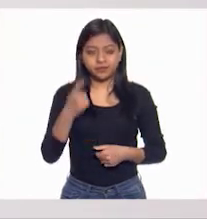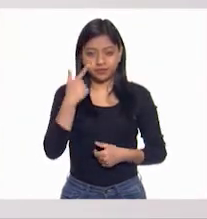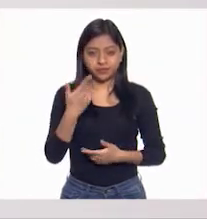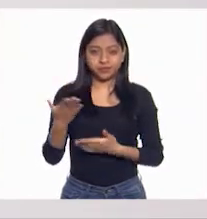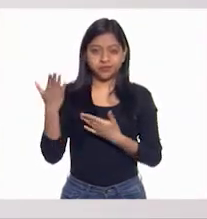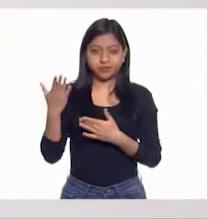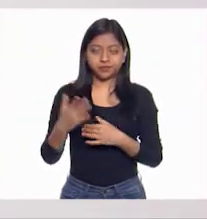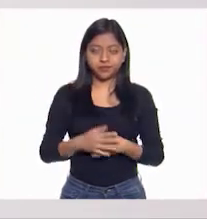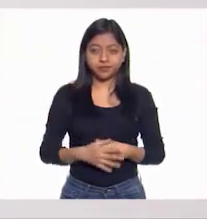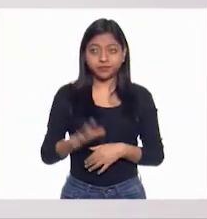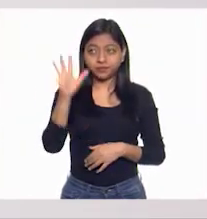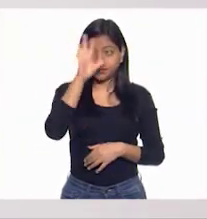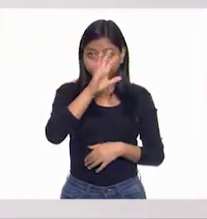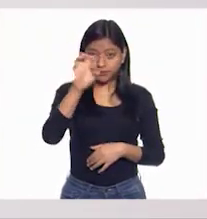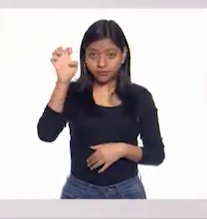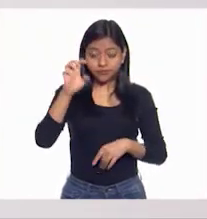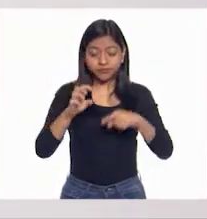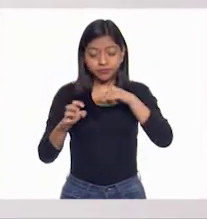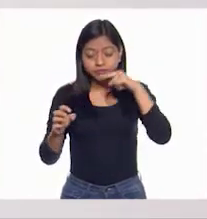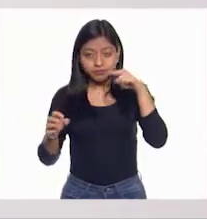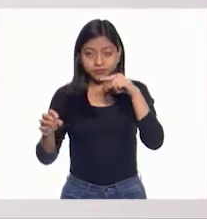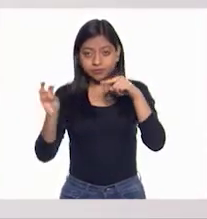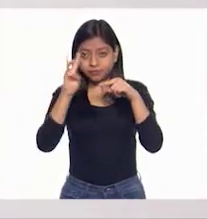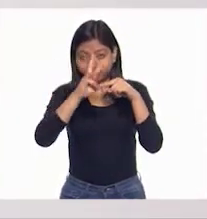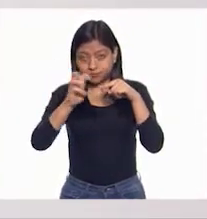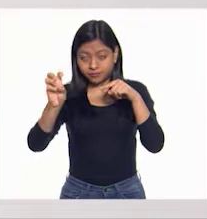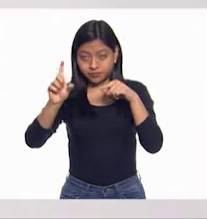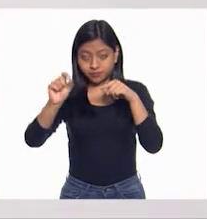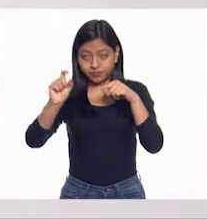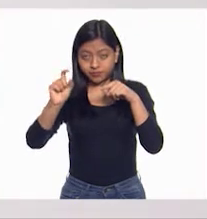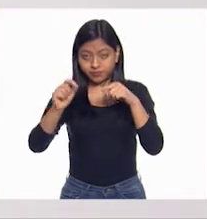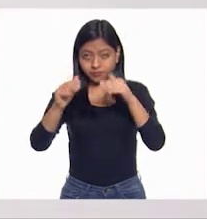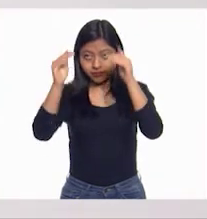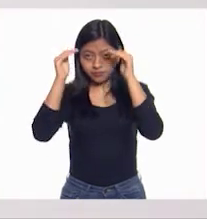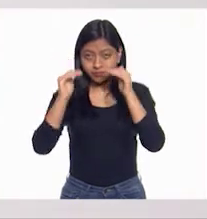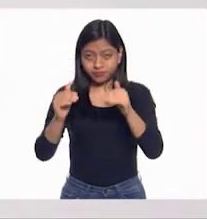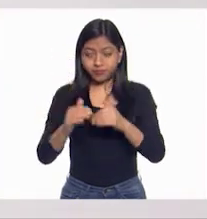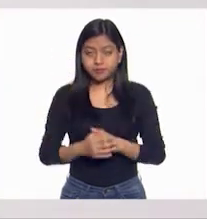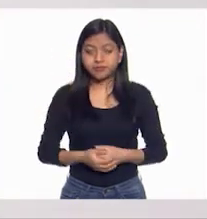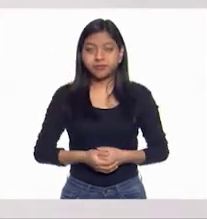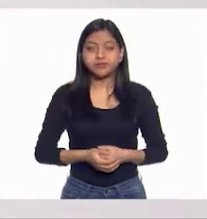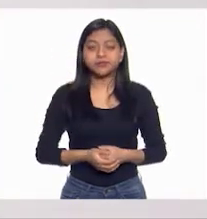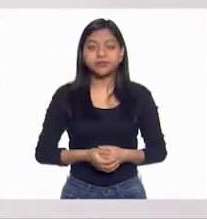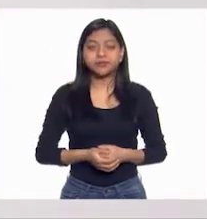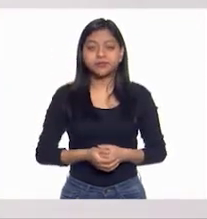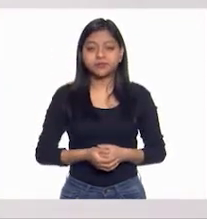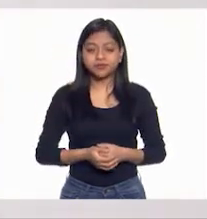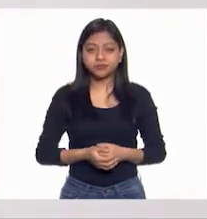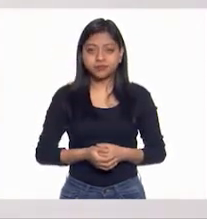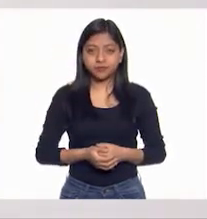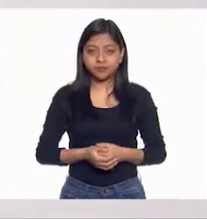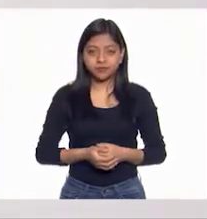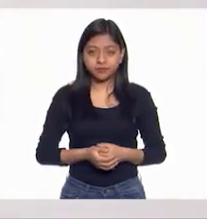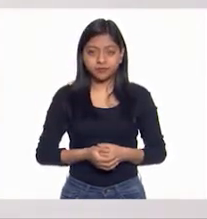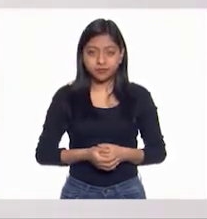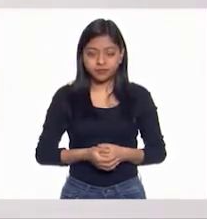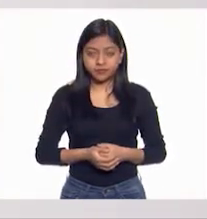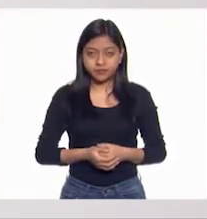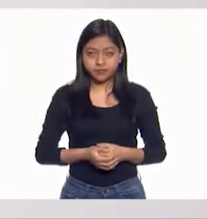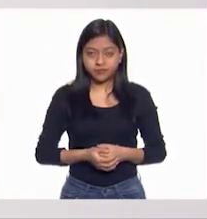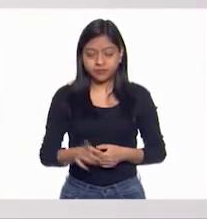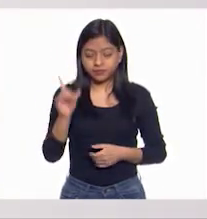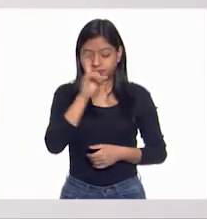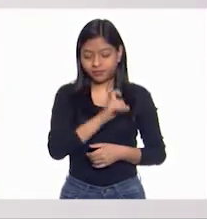ver, 500 menos 320 serían 80 para 400 y 100 para 500.